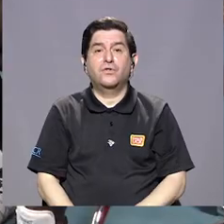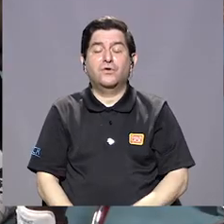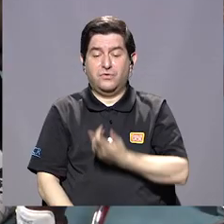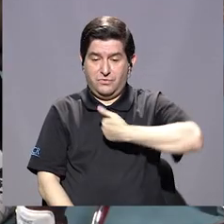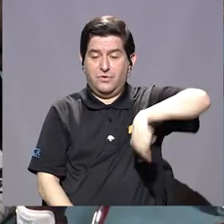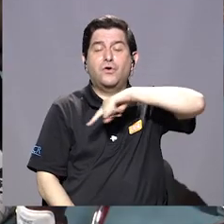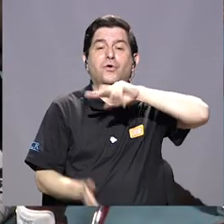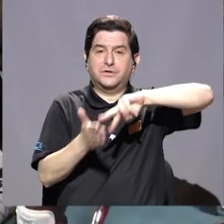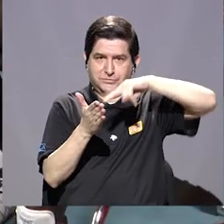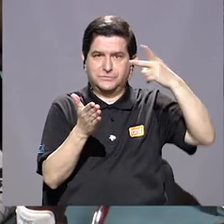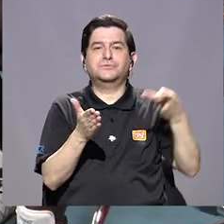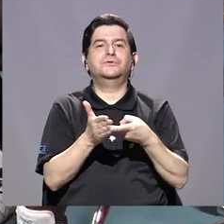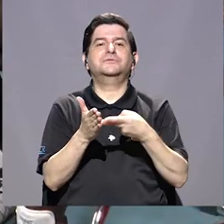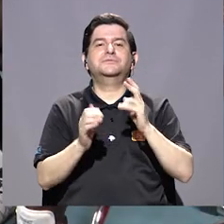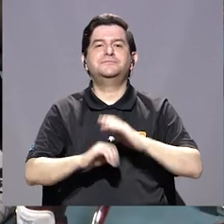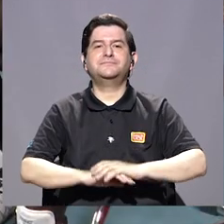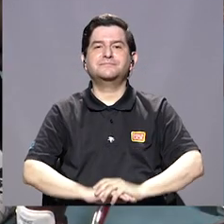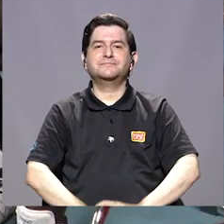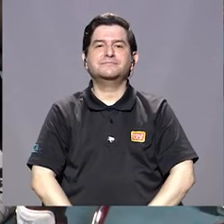somos. Pues,